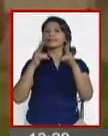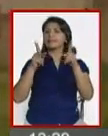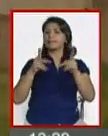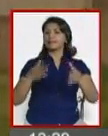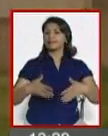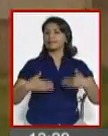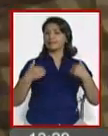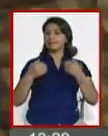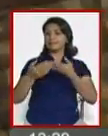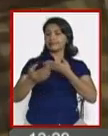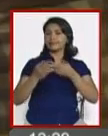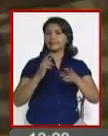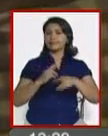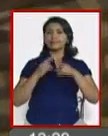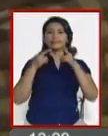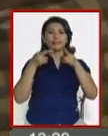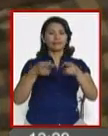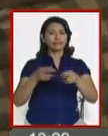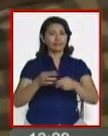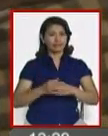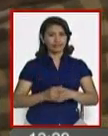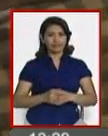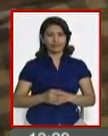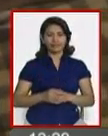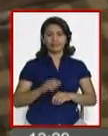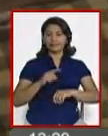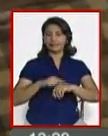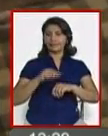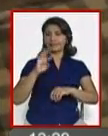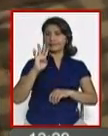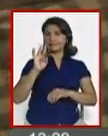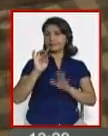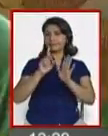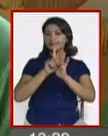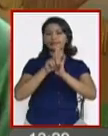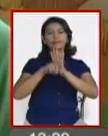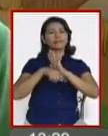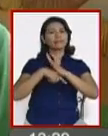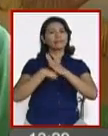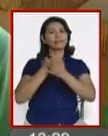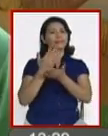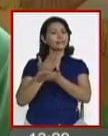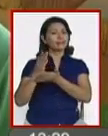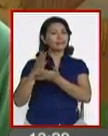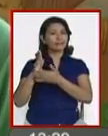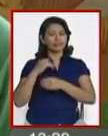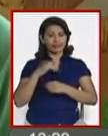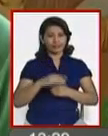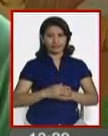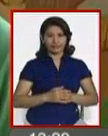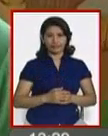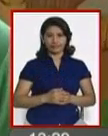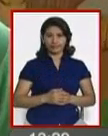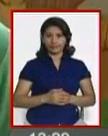cabañeros para que ellos en un plazo de 48 horas retiren todo lo que es